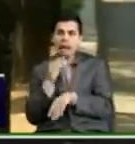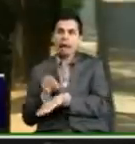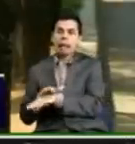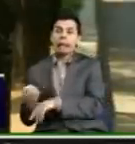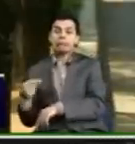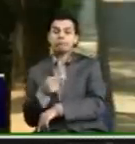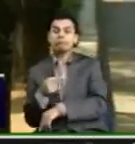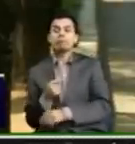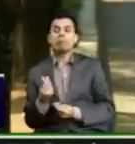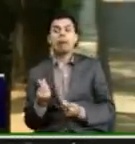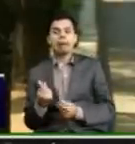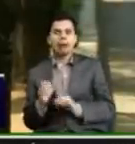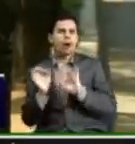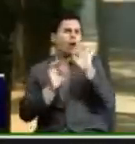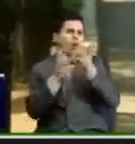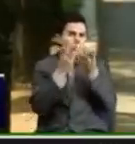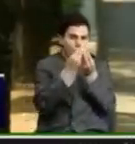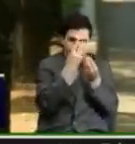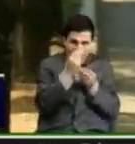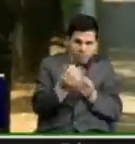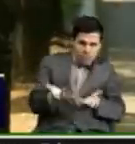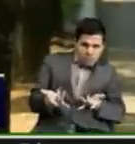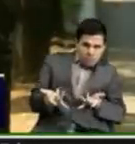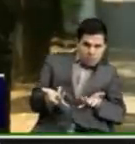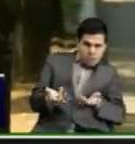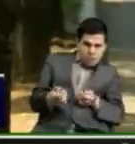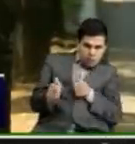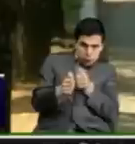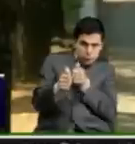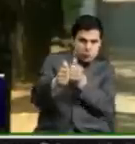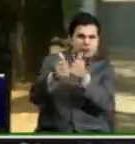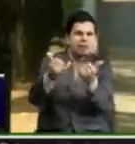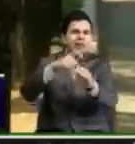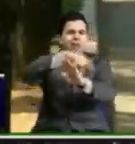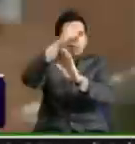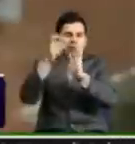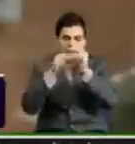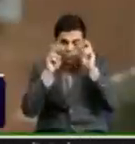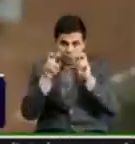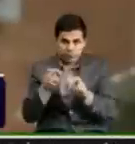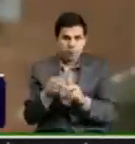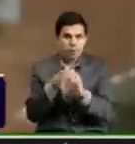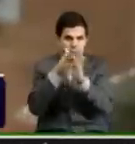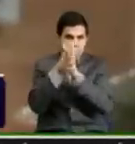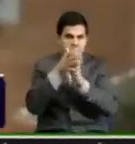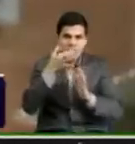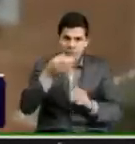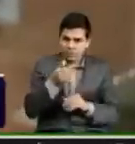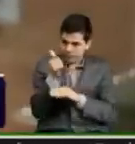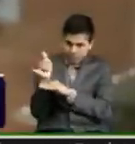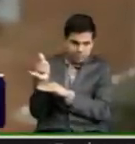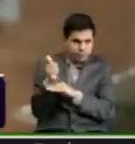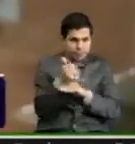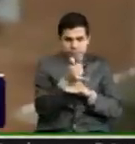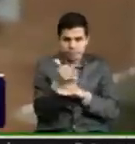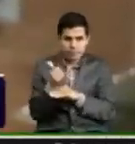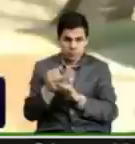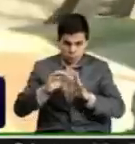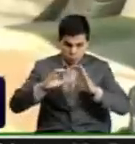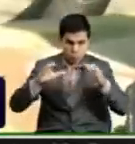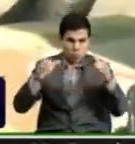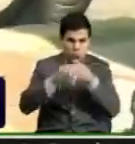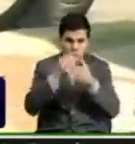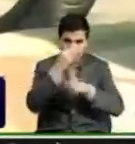el contrario pertenecen a una banda delincuencial. Todo esto es materia de investigación. Lo que sí es cierto, como lo observábamos en el video, es que dentro de este grupo